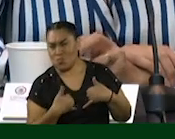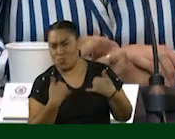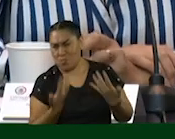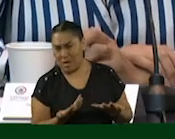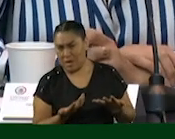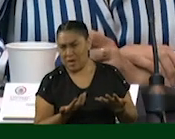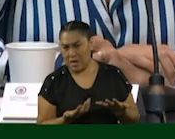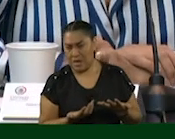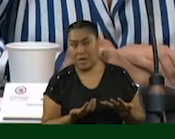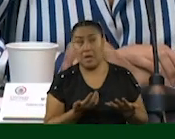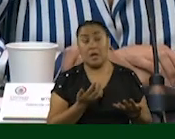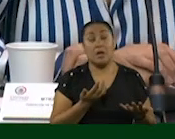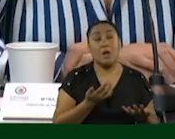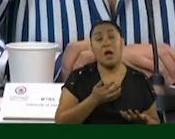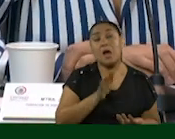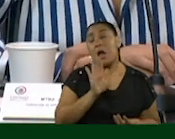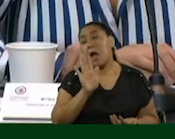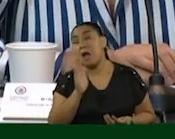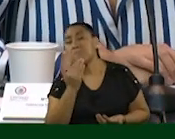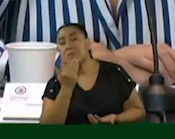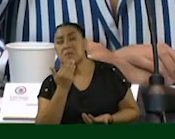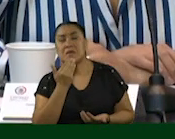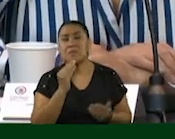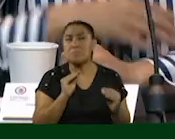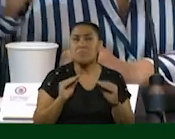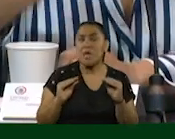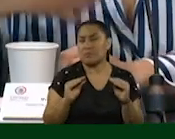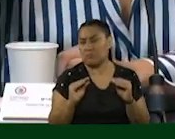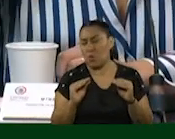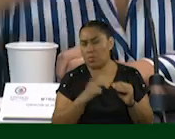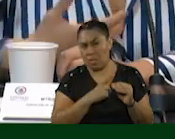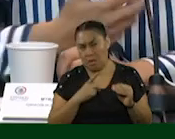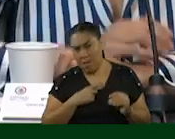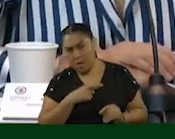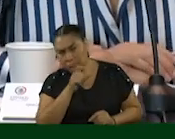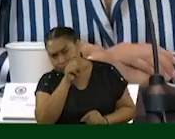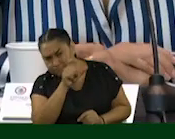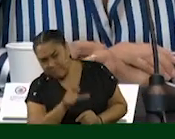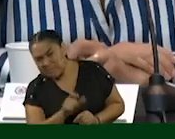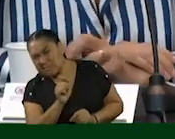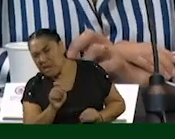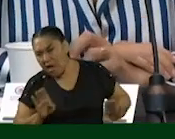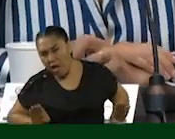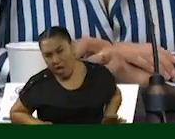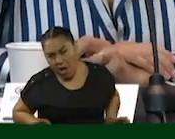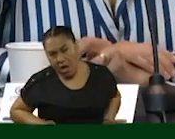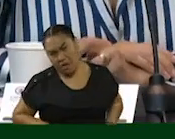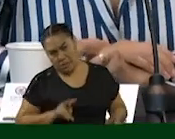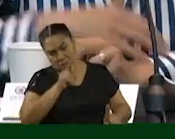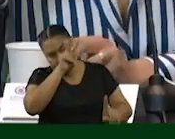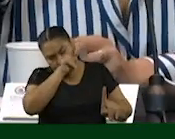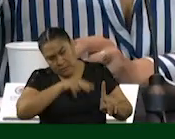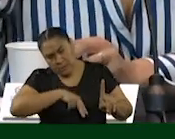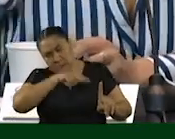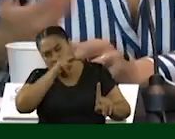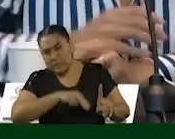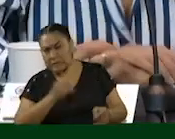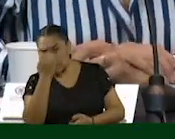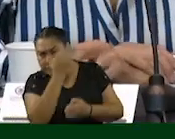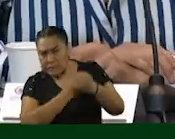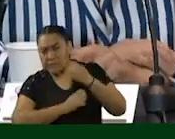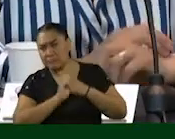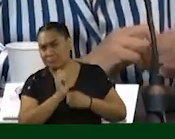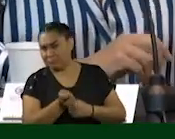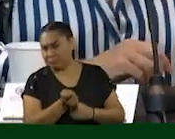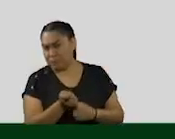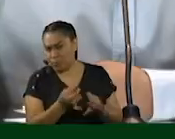significa que estén bien o que te digan Sí estoy bien todo bien hay que ver su comportamiento ver que nos está diciendo su cuerpo y ver que nos está diciendo